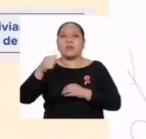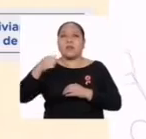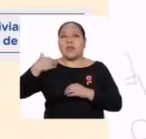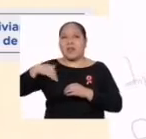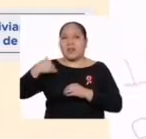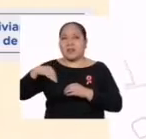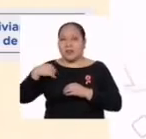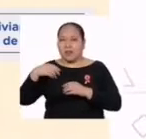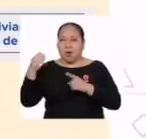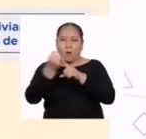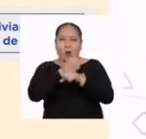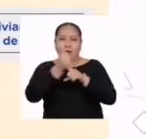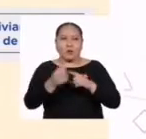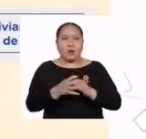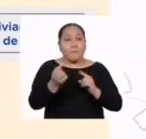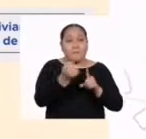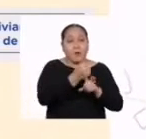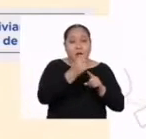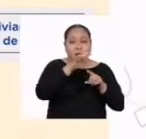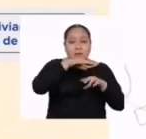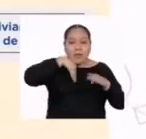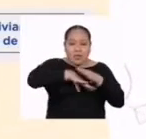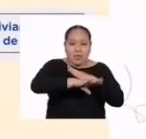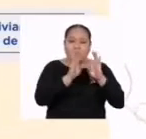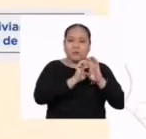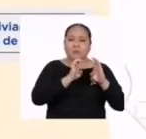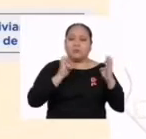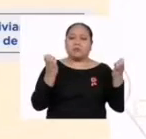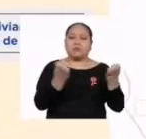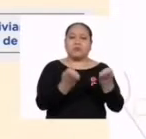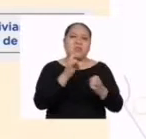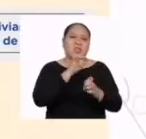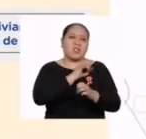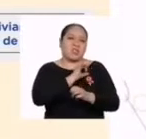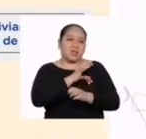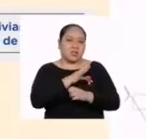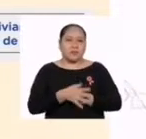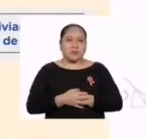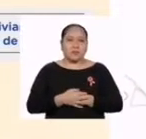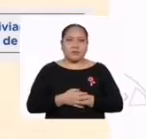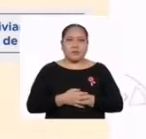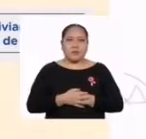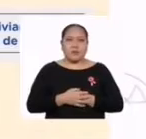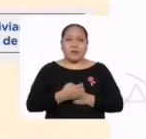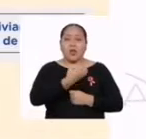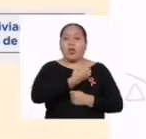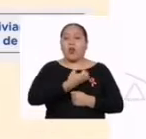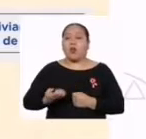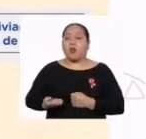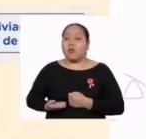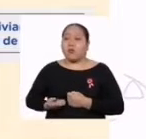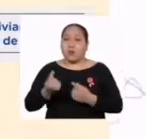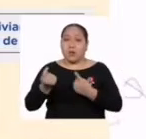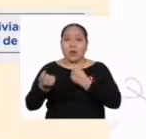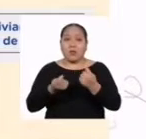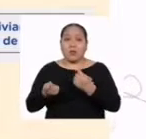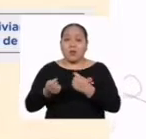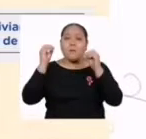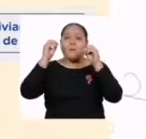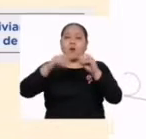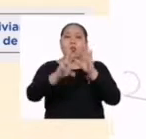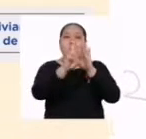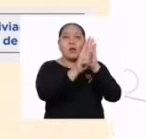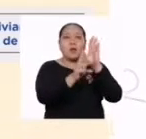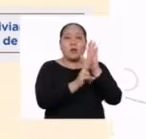en las tribunas, las otras peleas que han marcado el fútbol chileno. Gobierno establece medidas para luchar contra